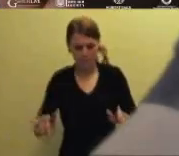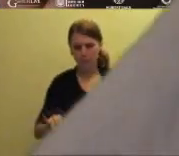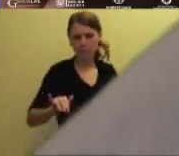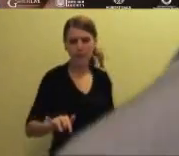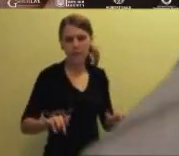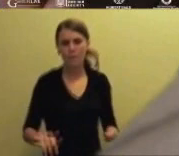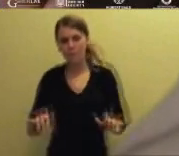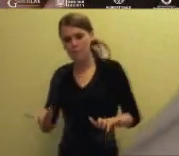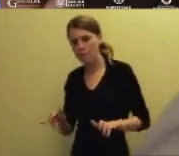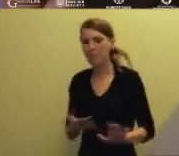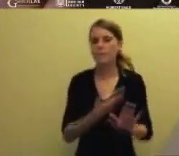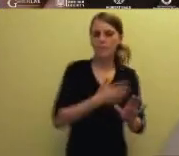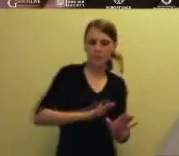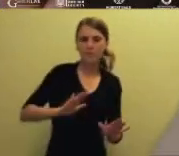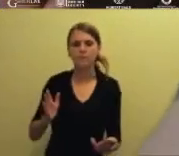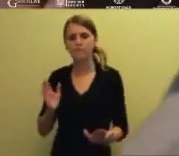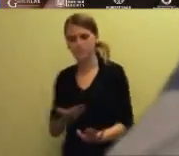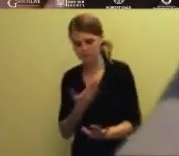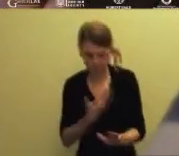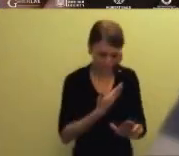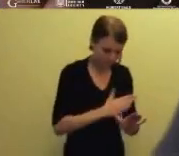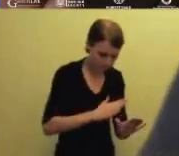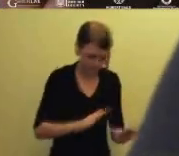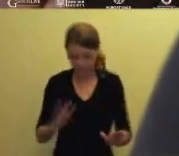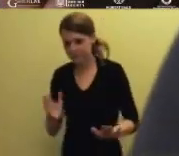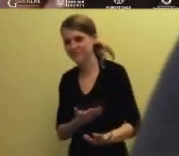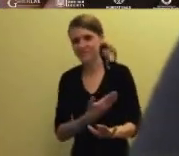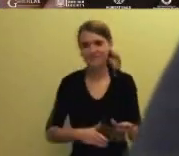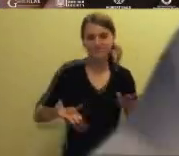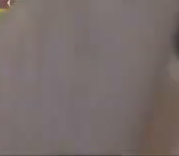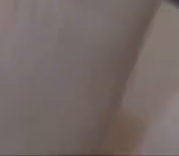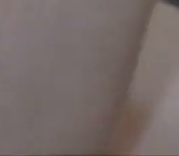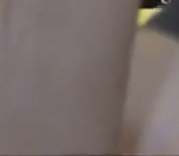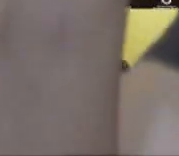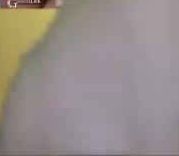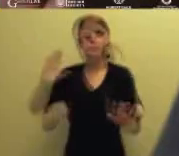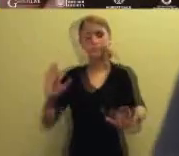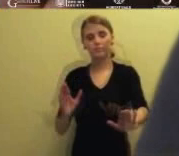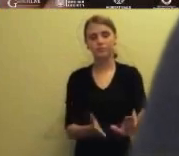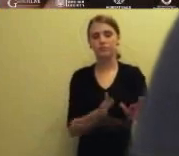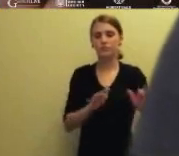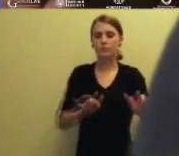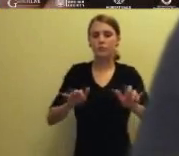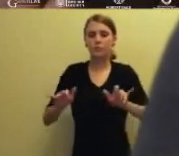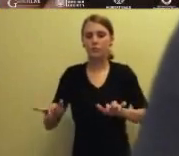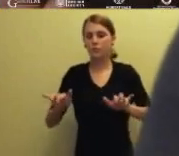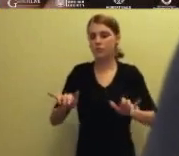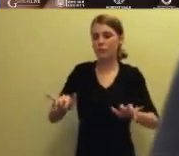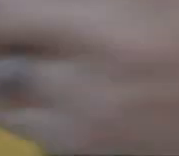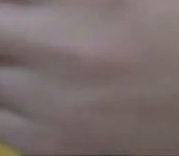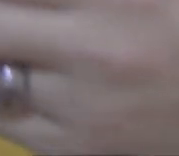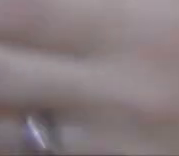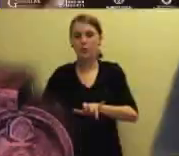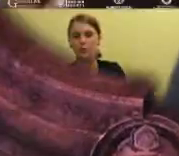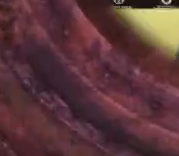del vídeo suscribiros podéis hacer los patronos o aportar en paypal para pivotes de señas acceder a otros beneficios el links abajo la descripción muchas gracias